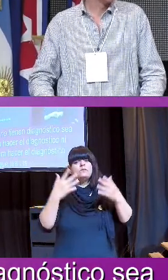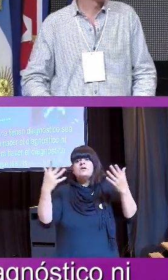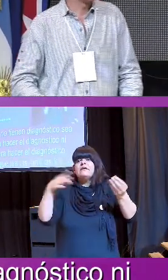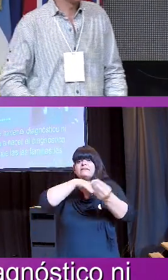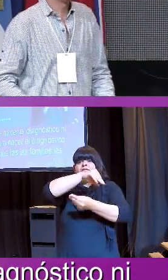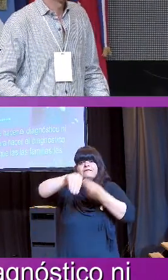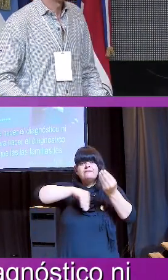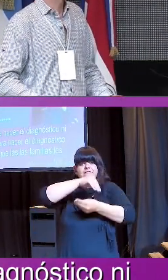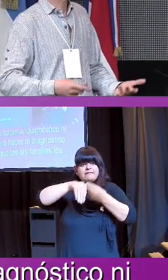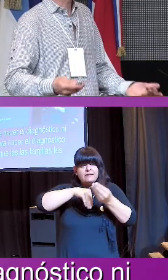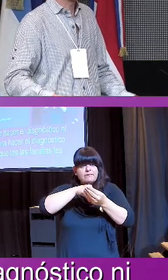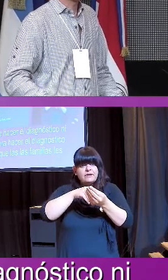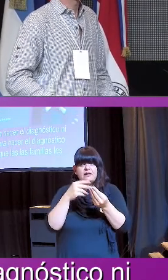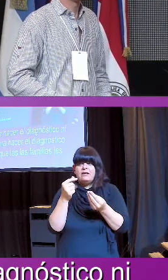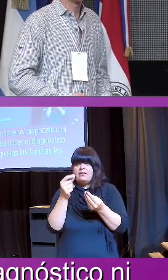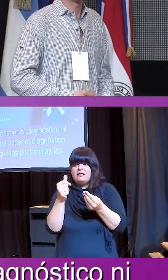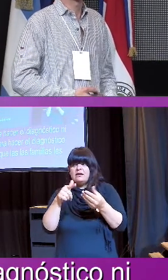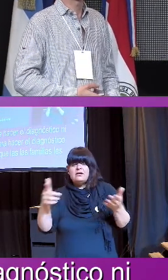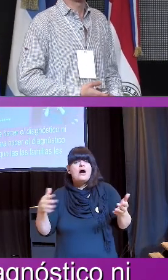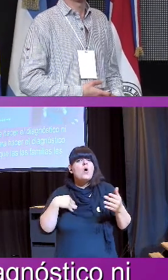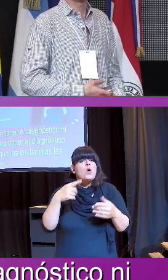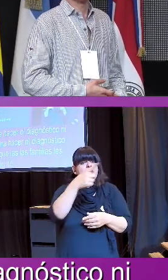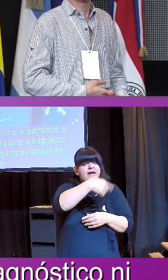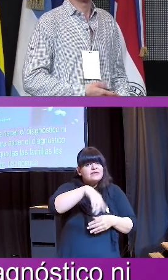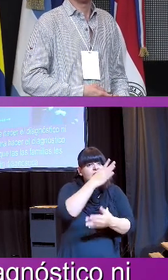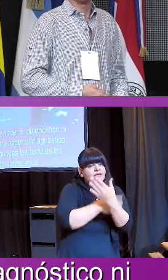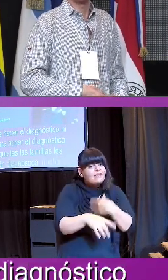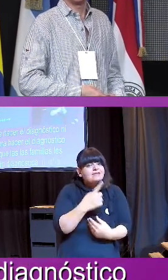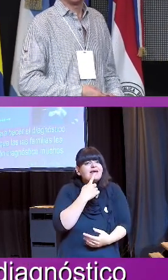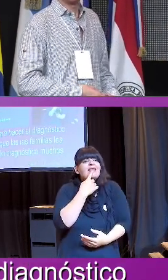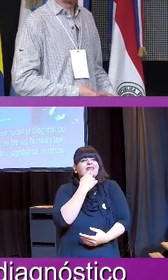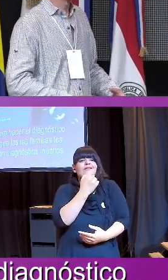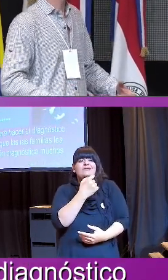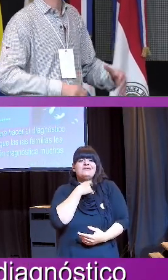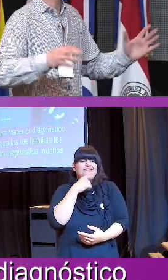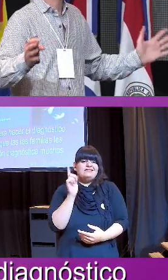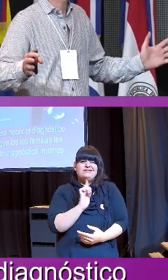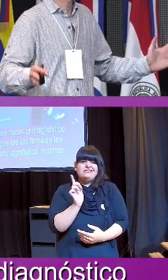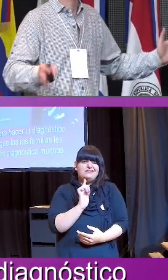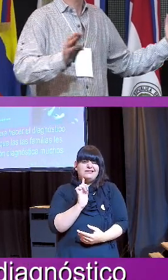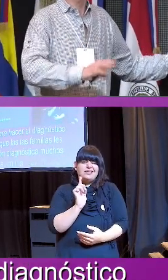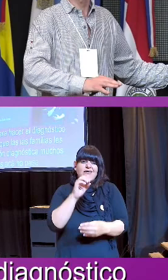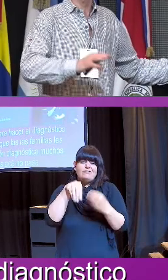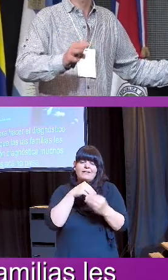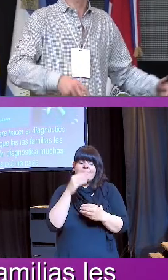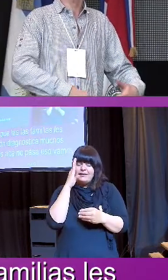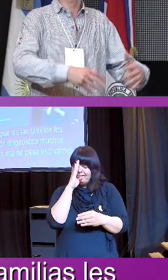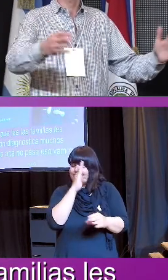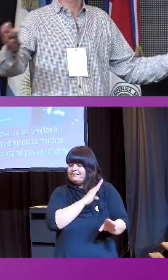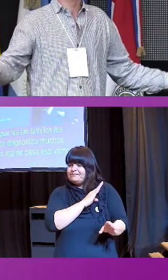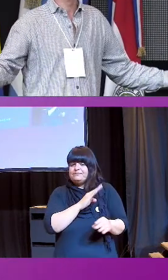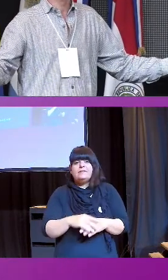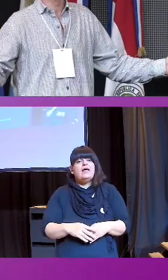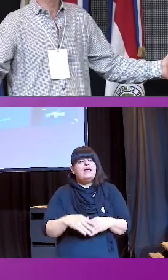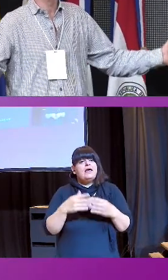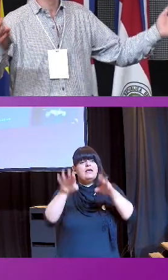cuesta, ¿sí?, y le escapan a la situación diagnóstica en muchos casos, al menos por un tiempo. Entonces acá no pasa eso, vamos al CPI, damos una charla